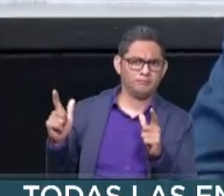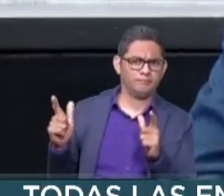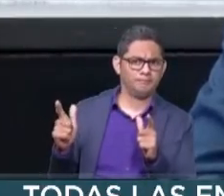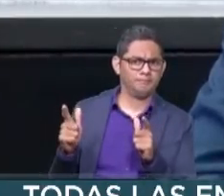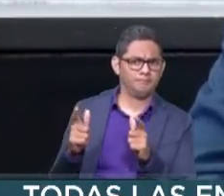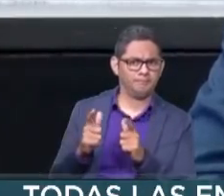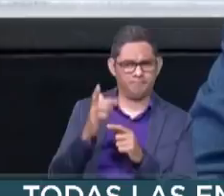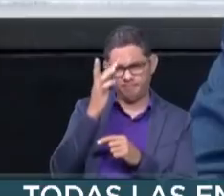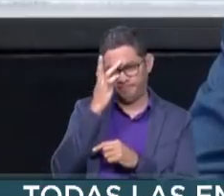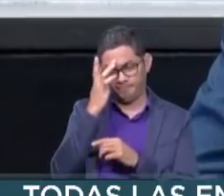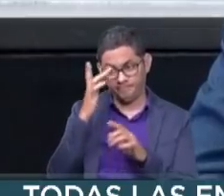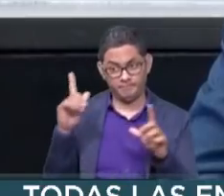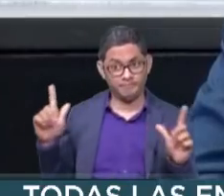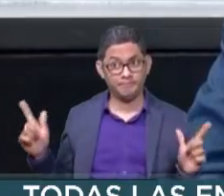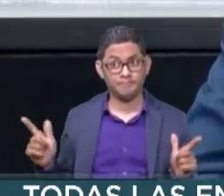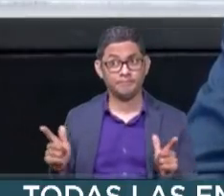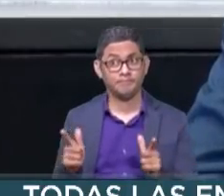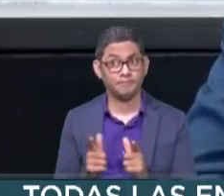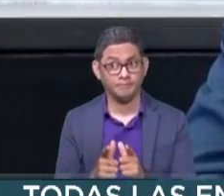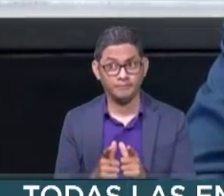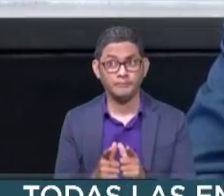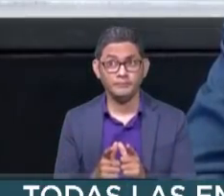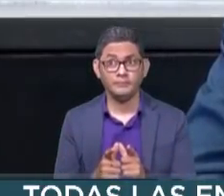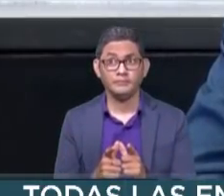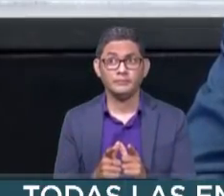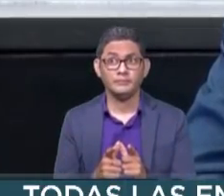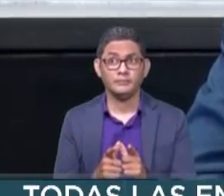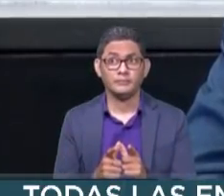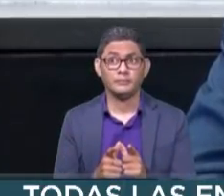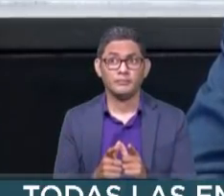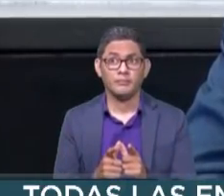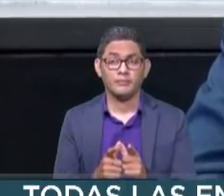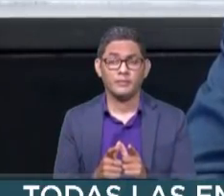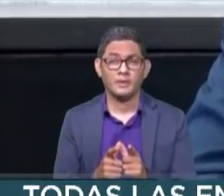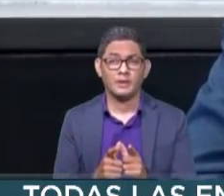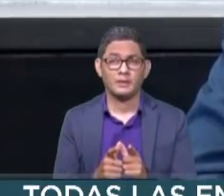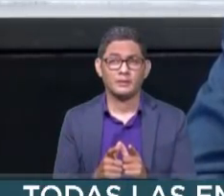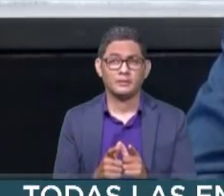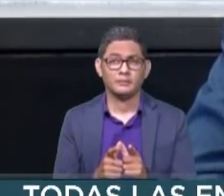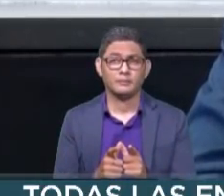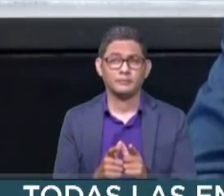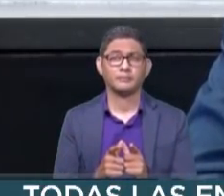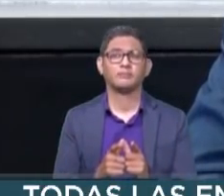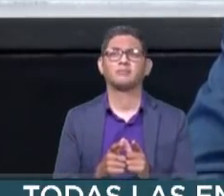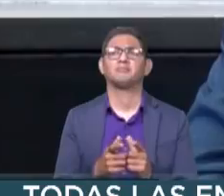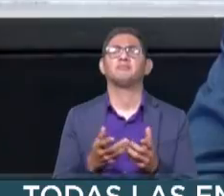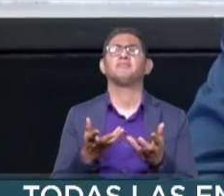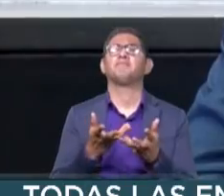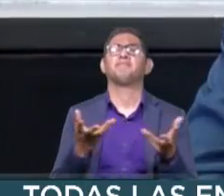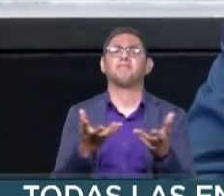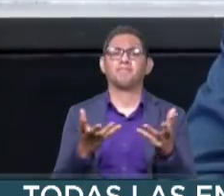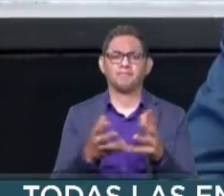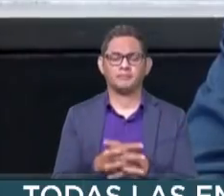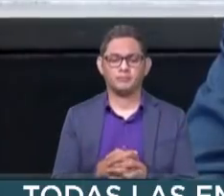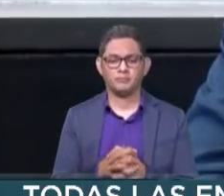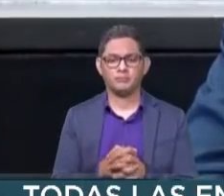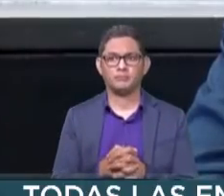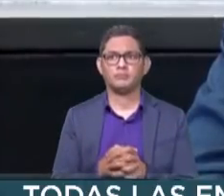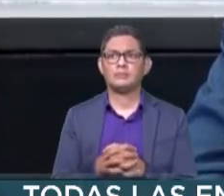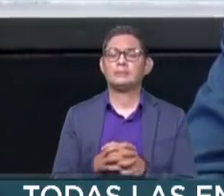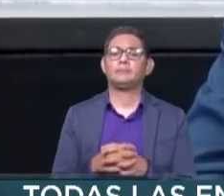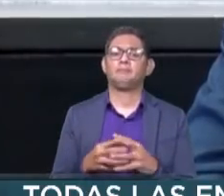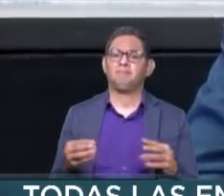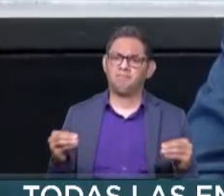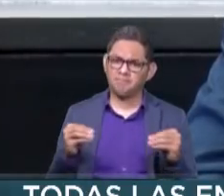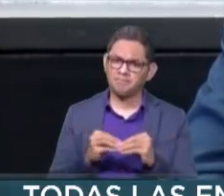casos positivos y de pacientes hospitalizados en las salas y UCI, se está reforzando de forma gradual